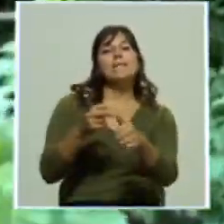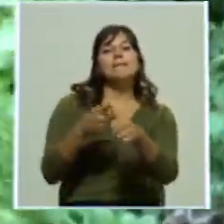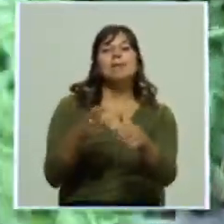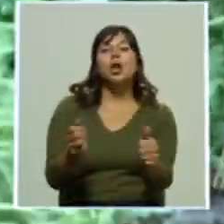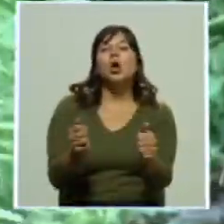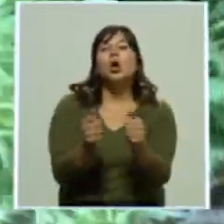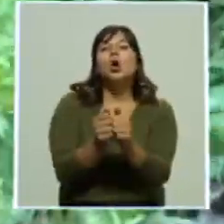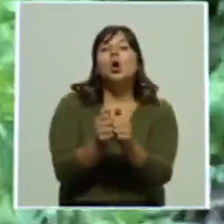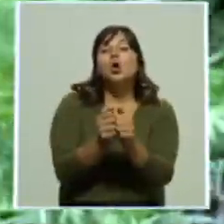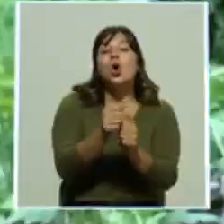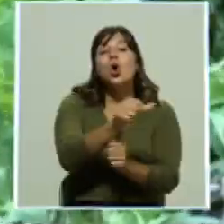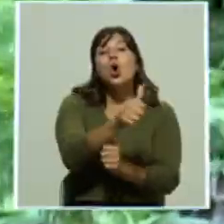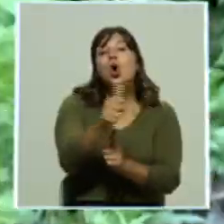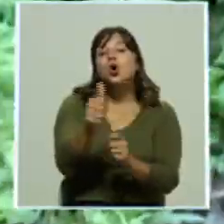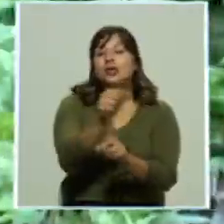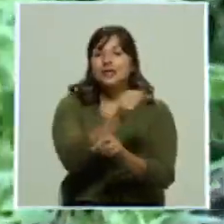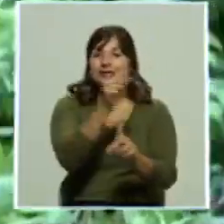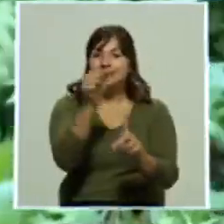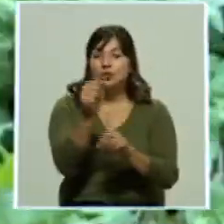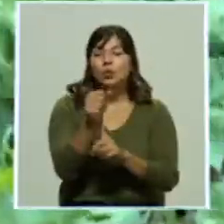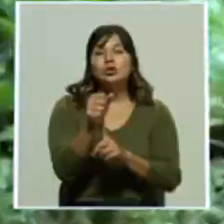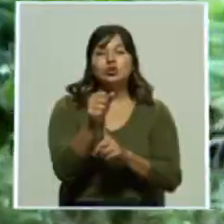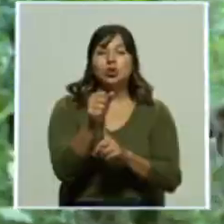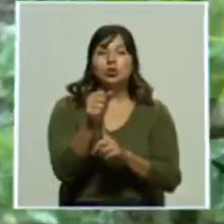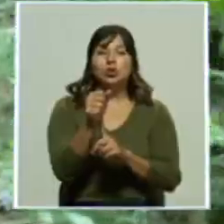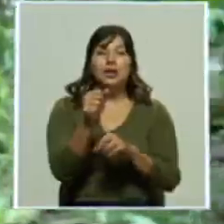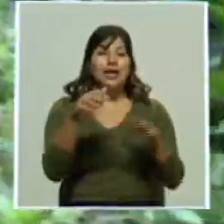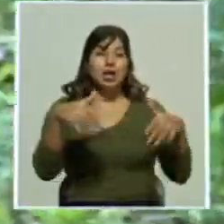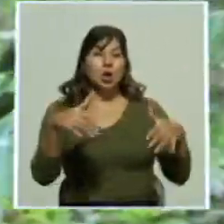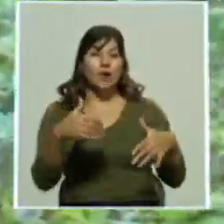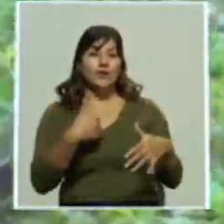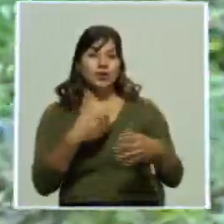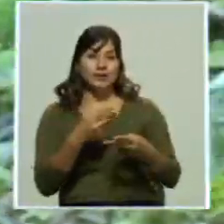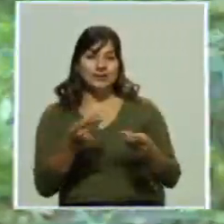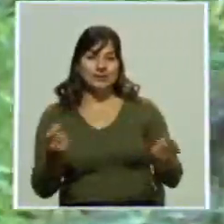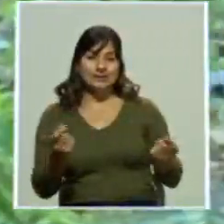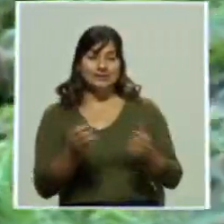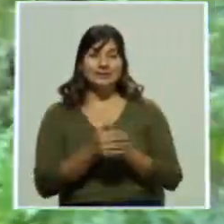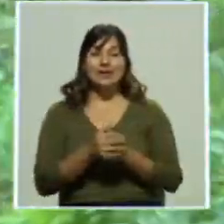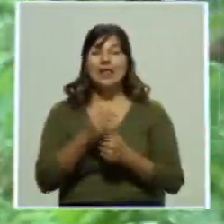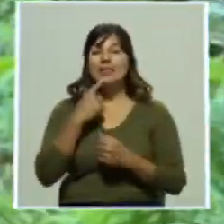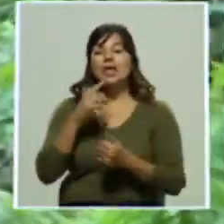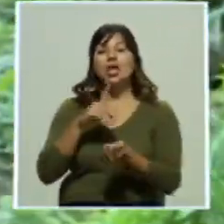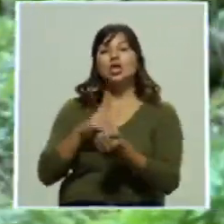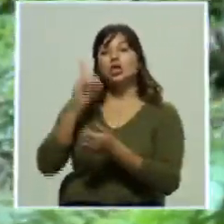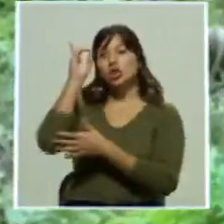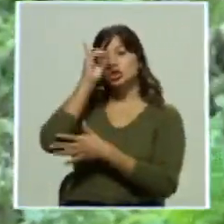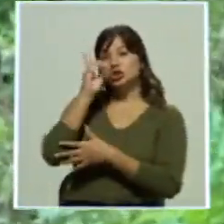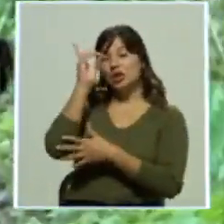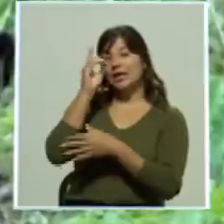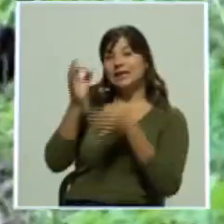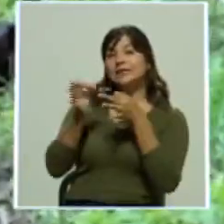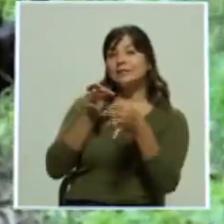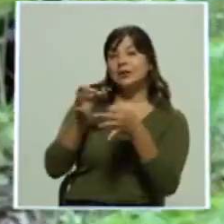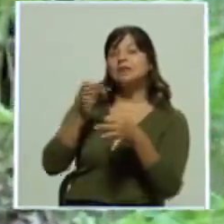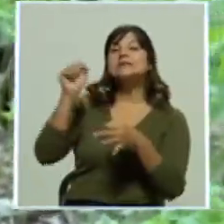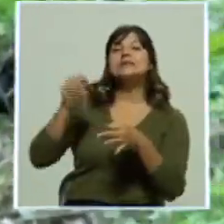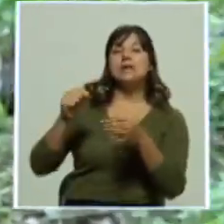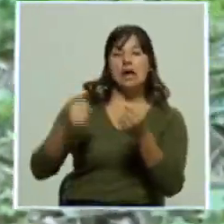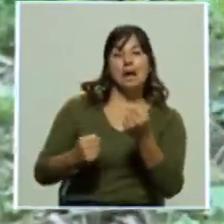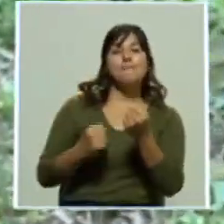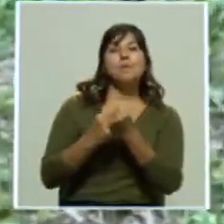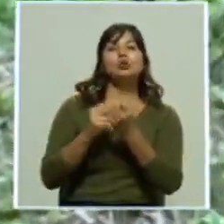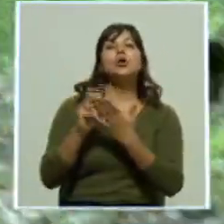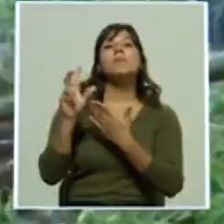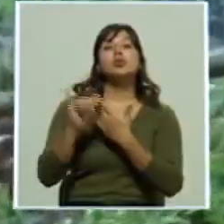serie de situaciones que aún se mantienen sin resolver. Salas fue claro al indicar que sí apoyan el